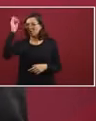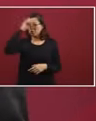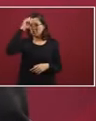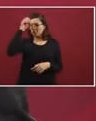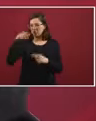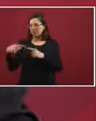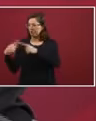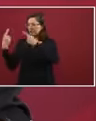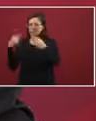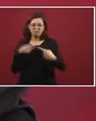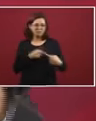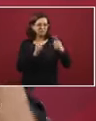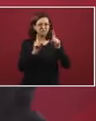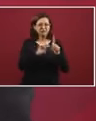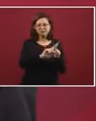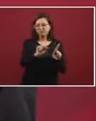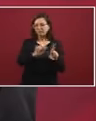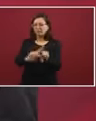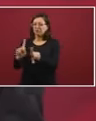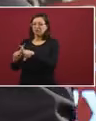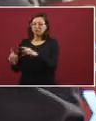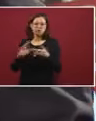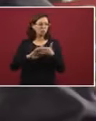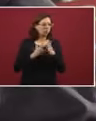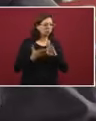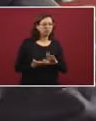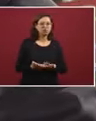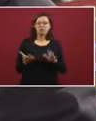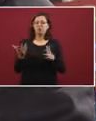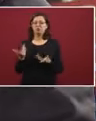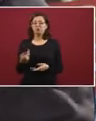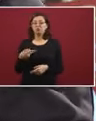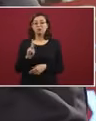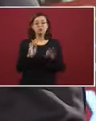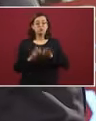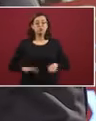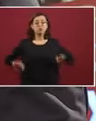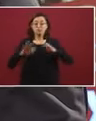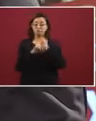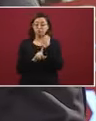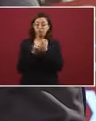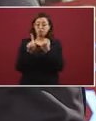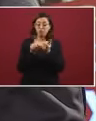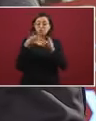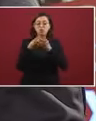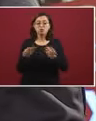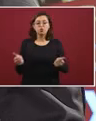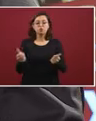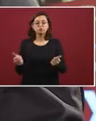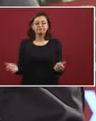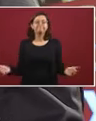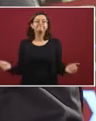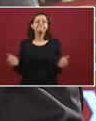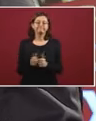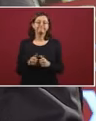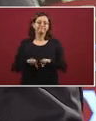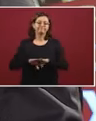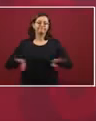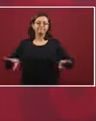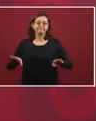Hay diferentes motivos, causas. Lo importante es que se resuelvan por vías democráticas. Lo importante es que